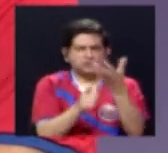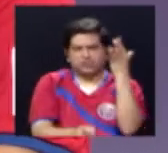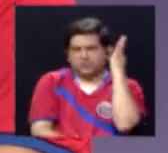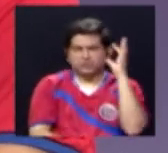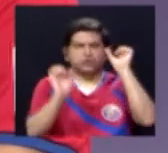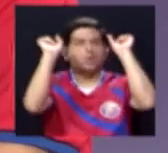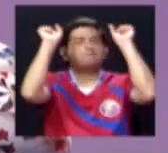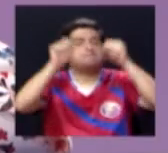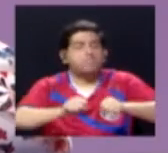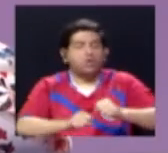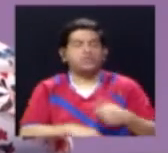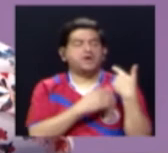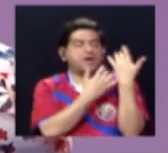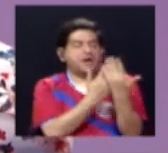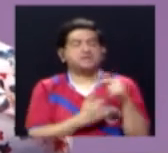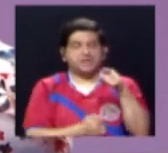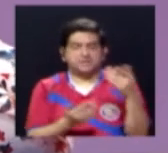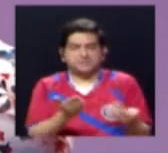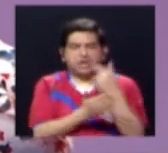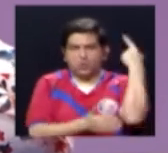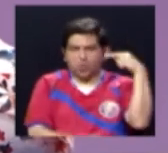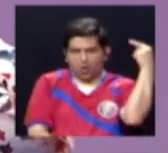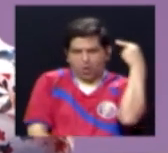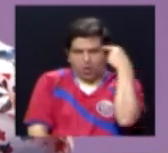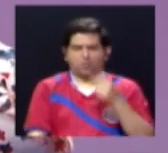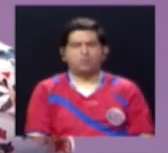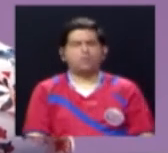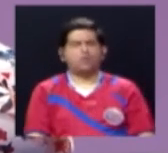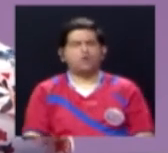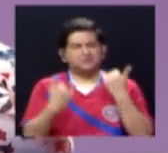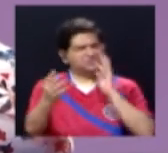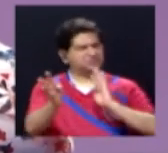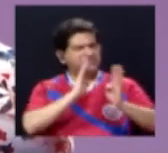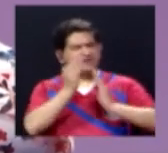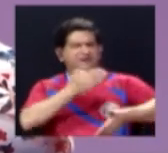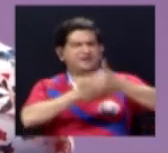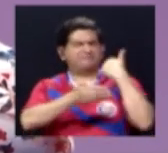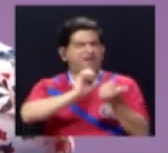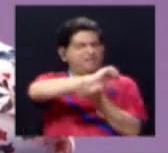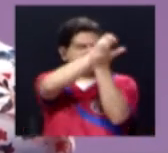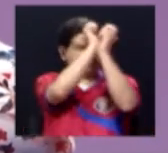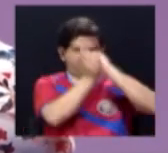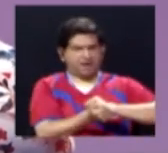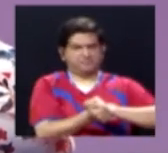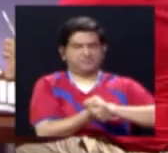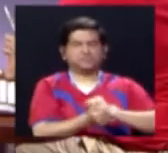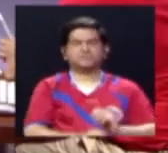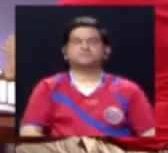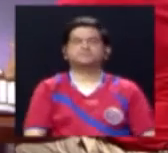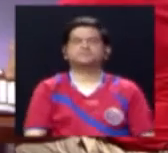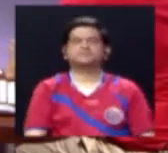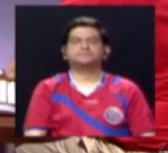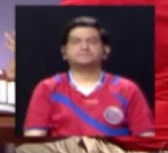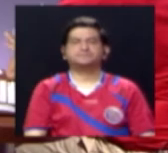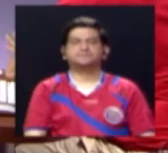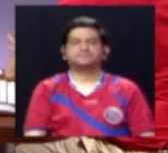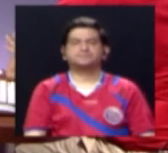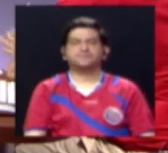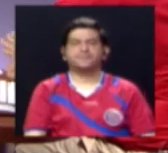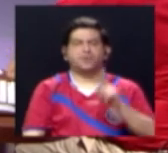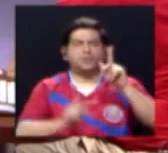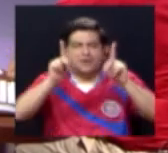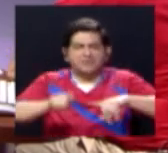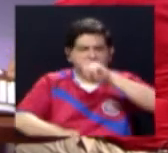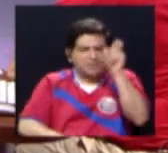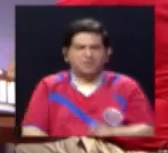la mujer que podrían esperarse para esta nueva administración hemos estado ya conversando de cambios aquí alguien